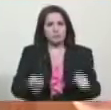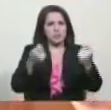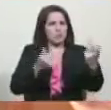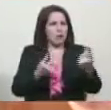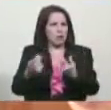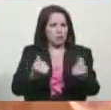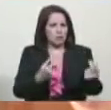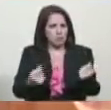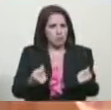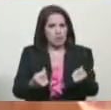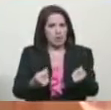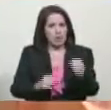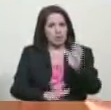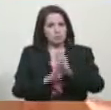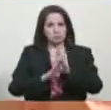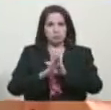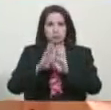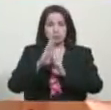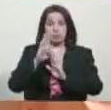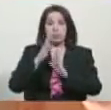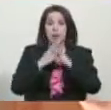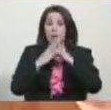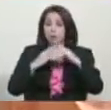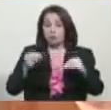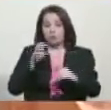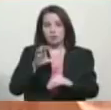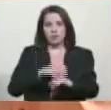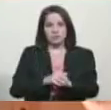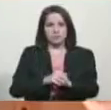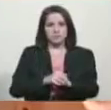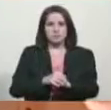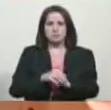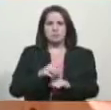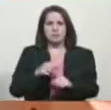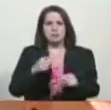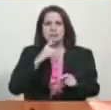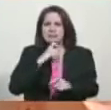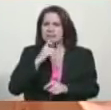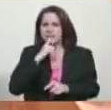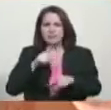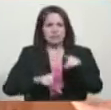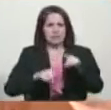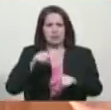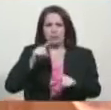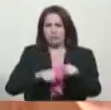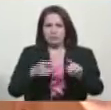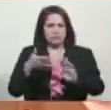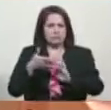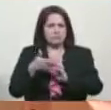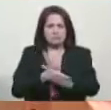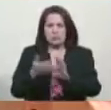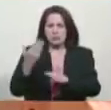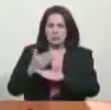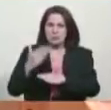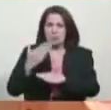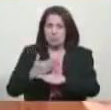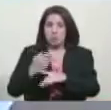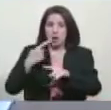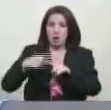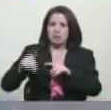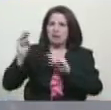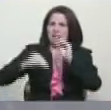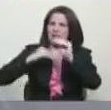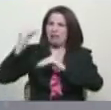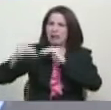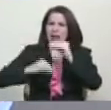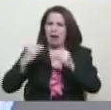económica y crecimiento para todo el país, a pesar de las complejidades, a pesar de las dificultades. Cuando otros llaman a